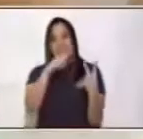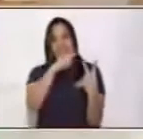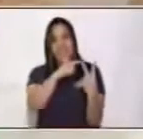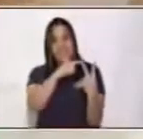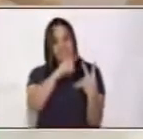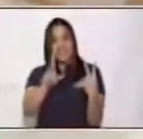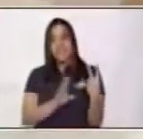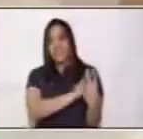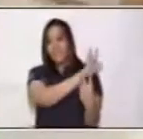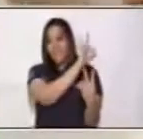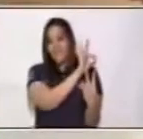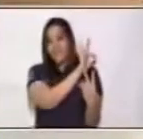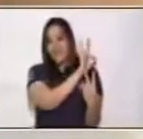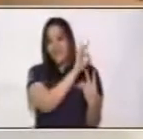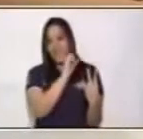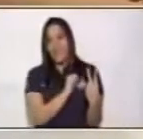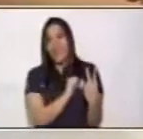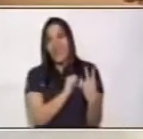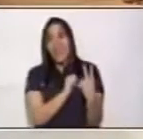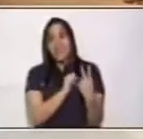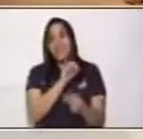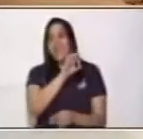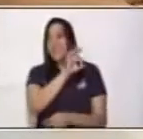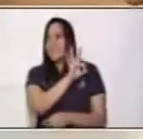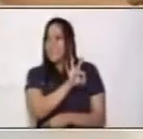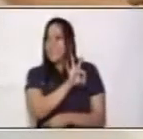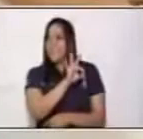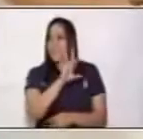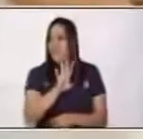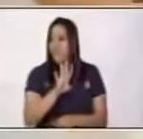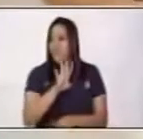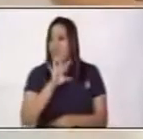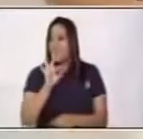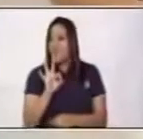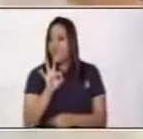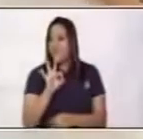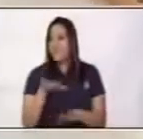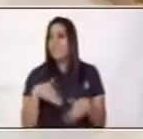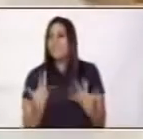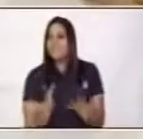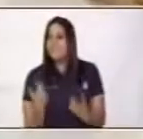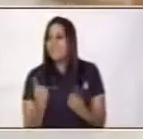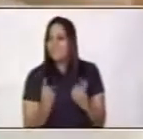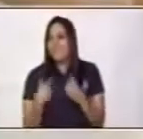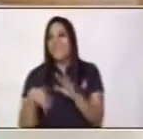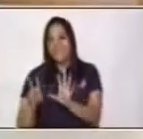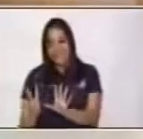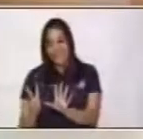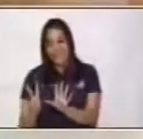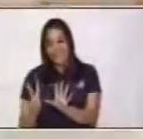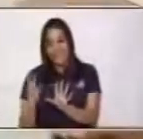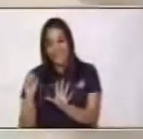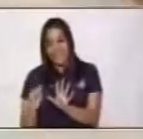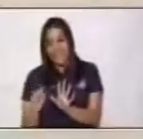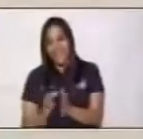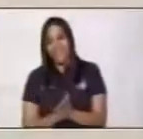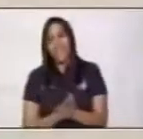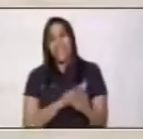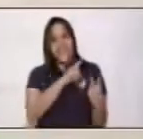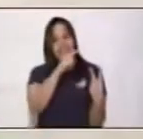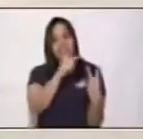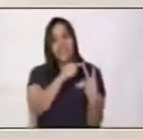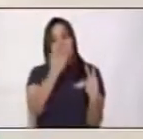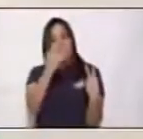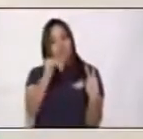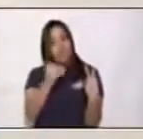Tenemos la raíz cúbica de 343. 7. La